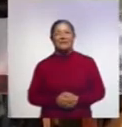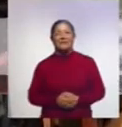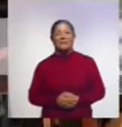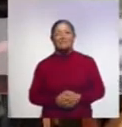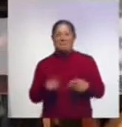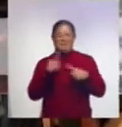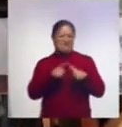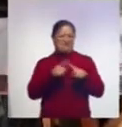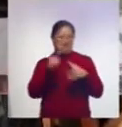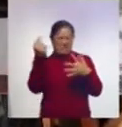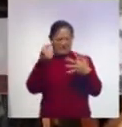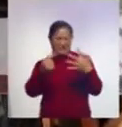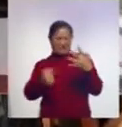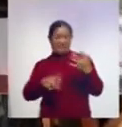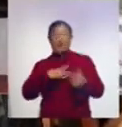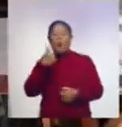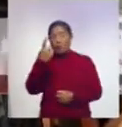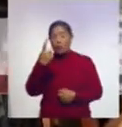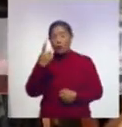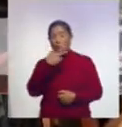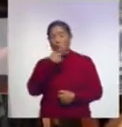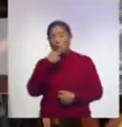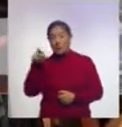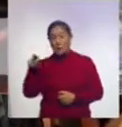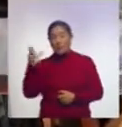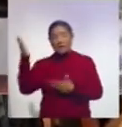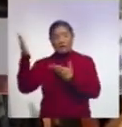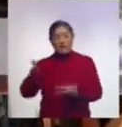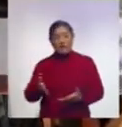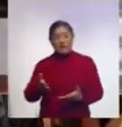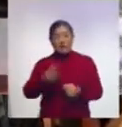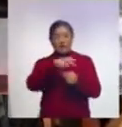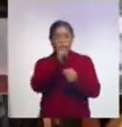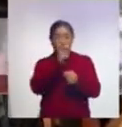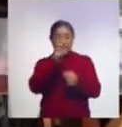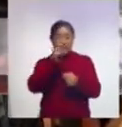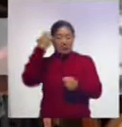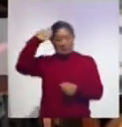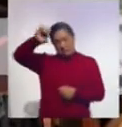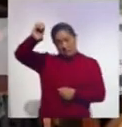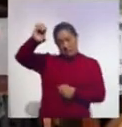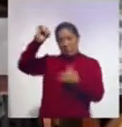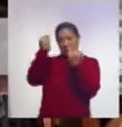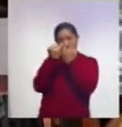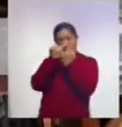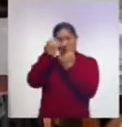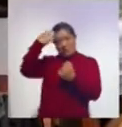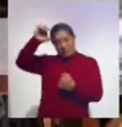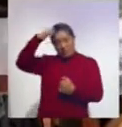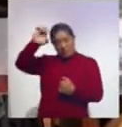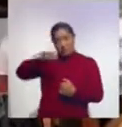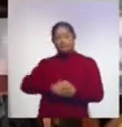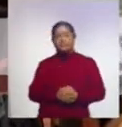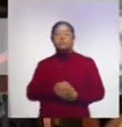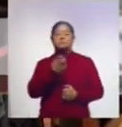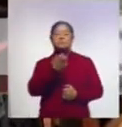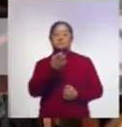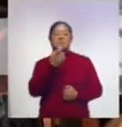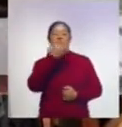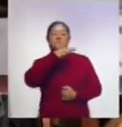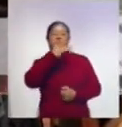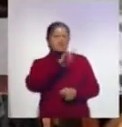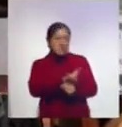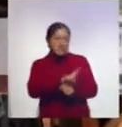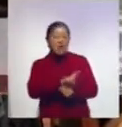vienen un cervecero que trae cervezas importadas también, entonces, pues bueno, va muy alusivo al festival. Va a haber una